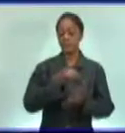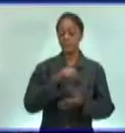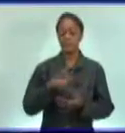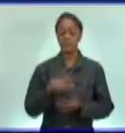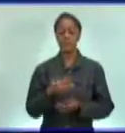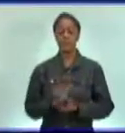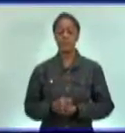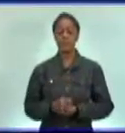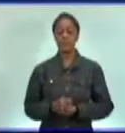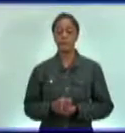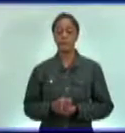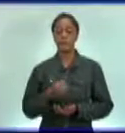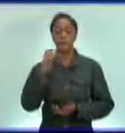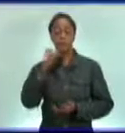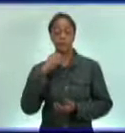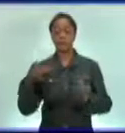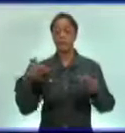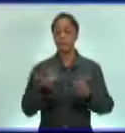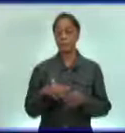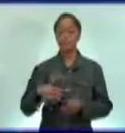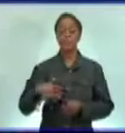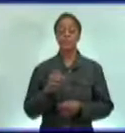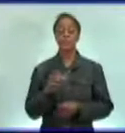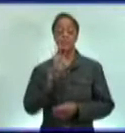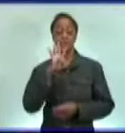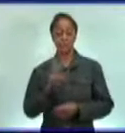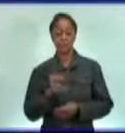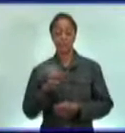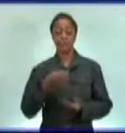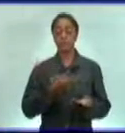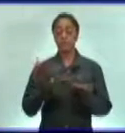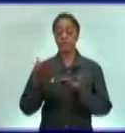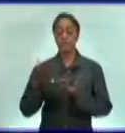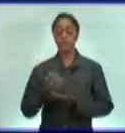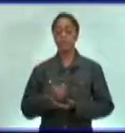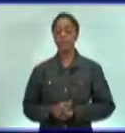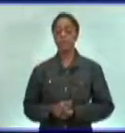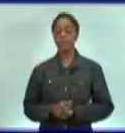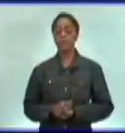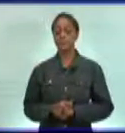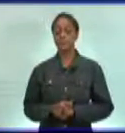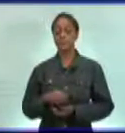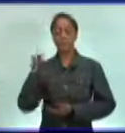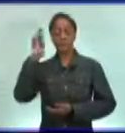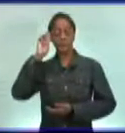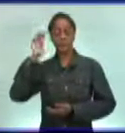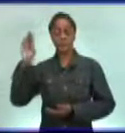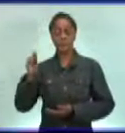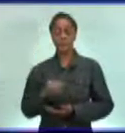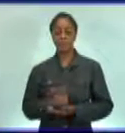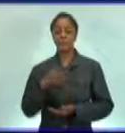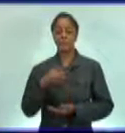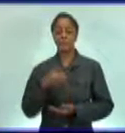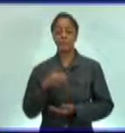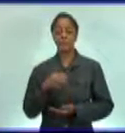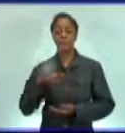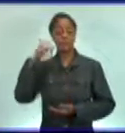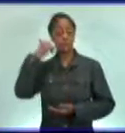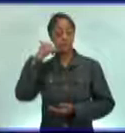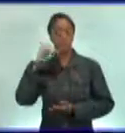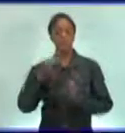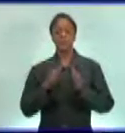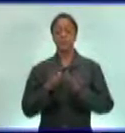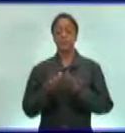opción más completa de las 4 que le presentamos. Recuerda que si tienes teléfono en la